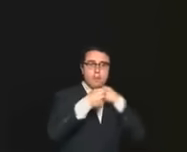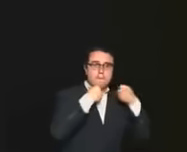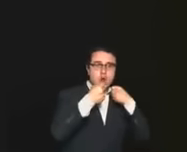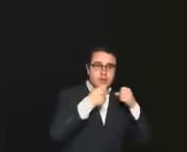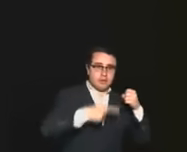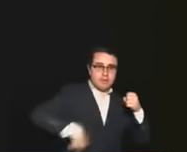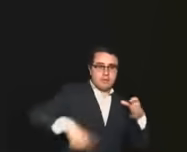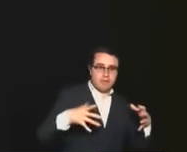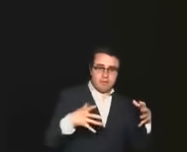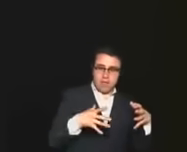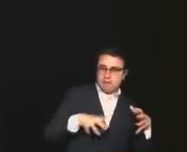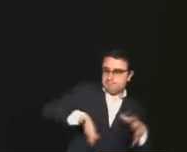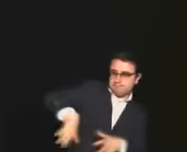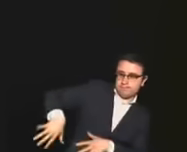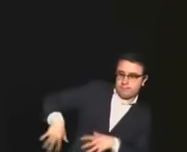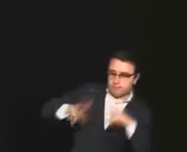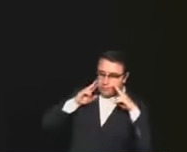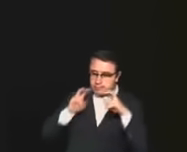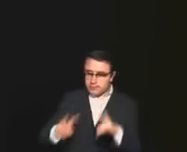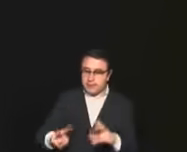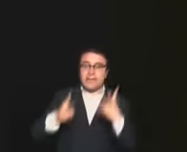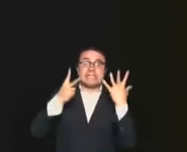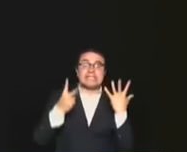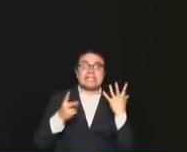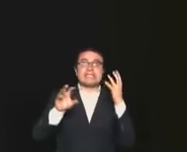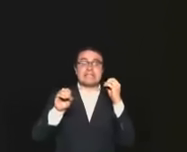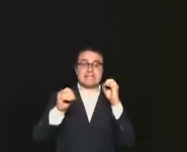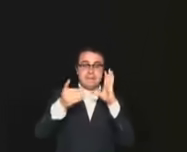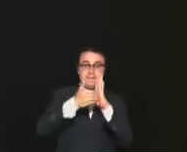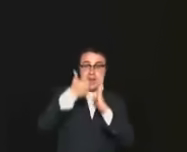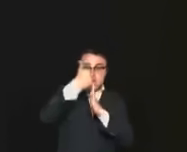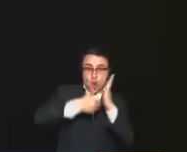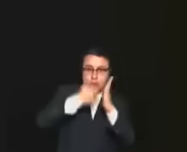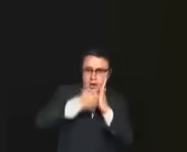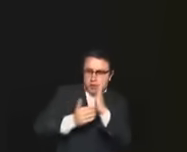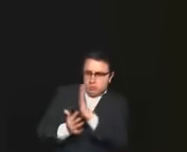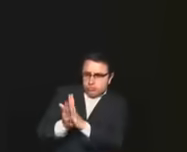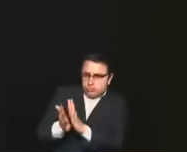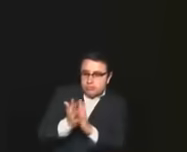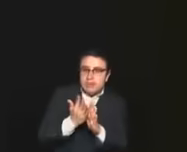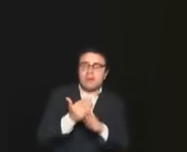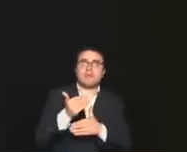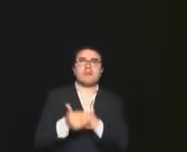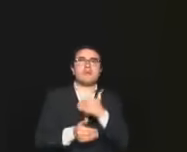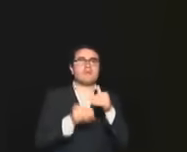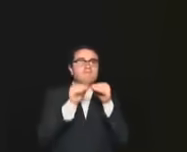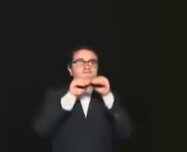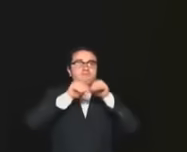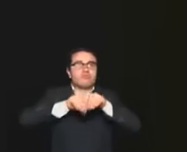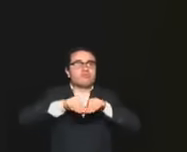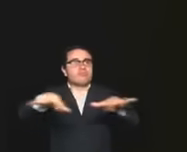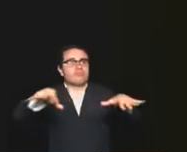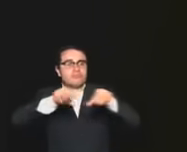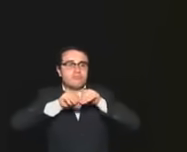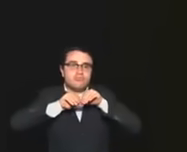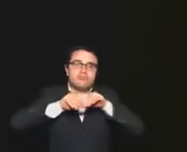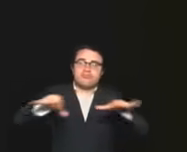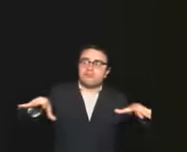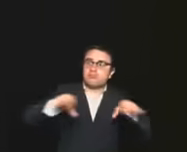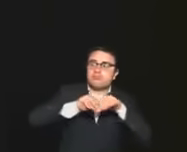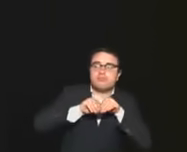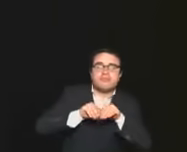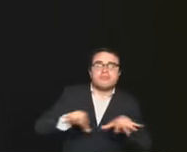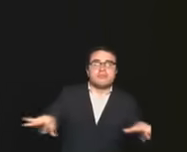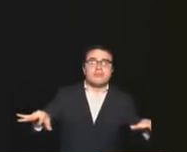hicieron el análisis de los 70.000 documentos y han venido arrojando sus análisis,